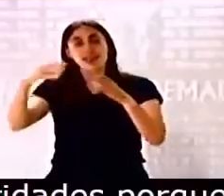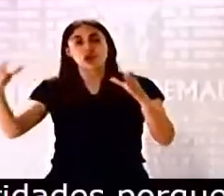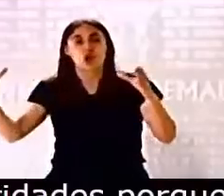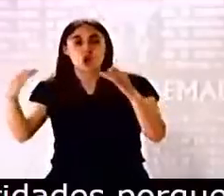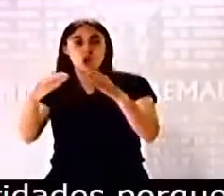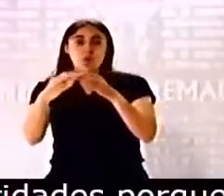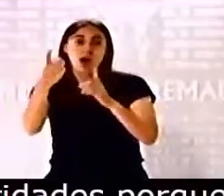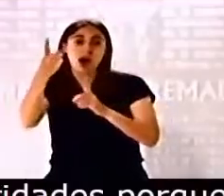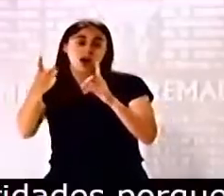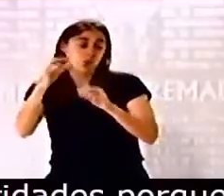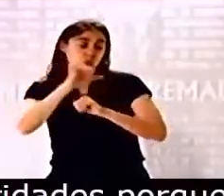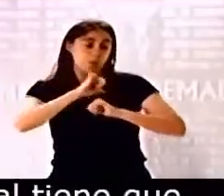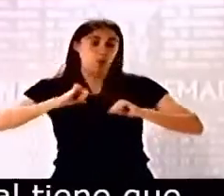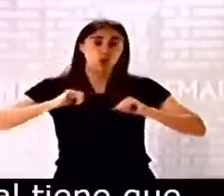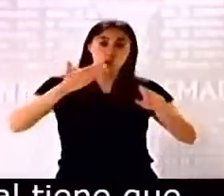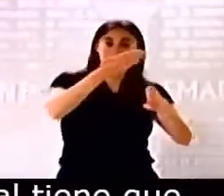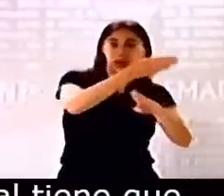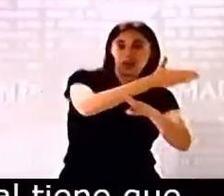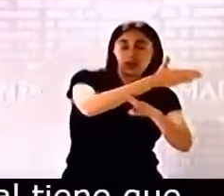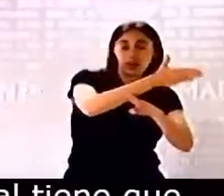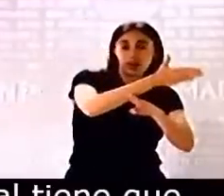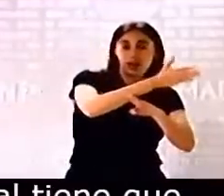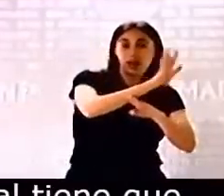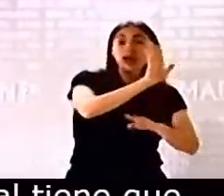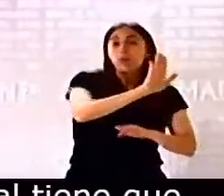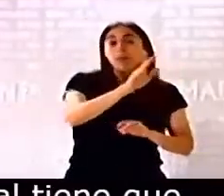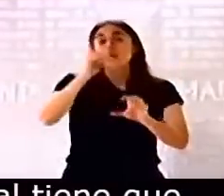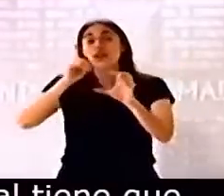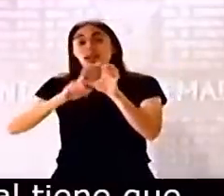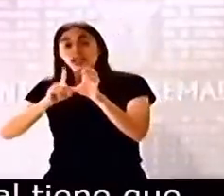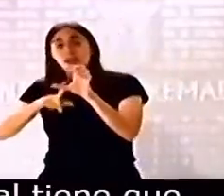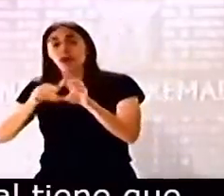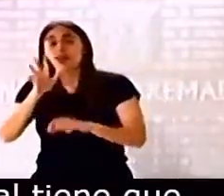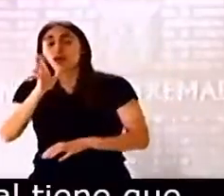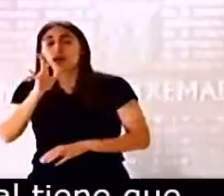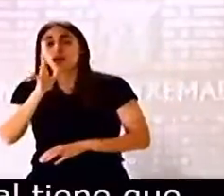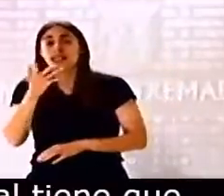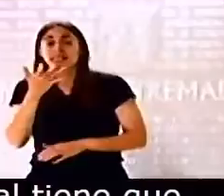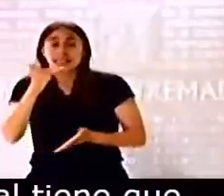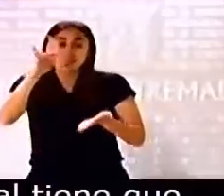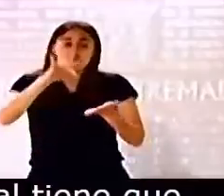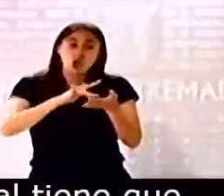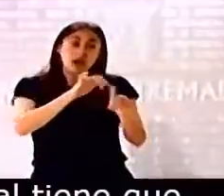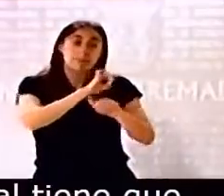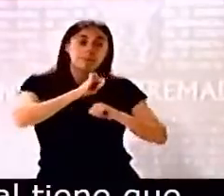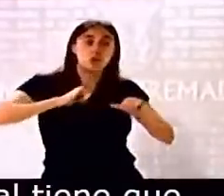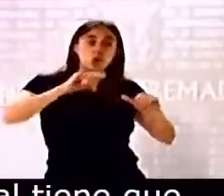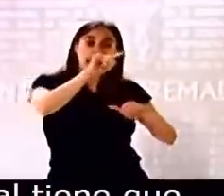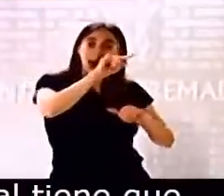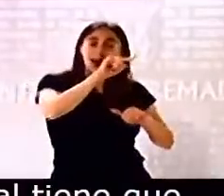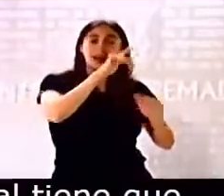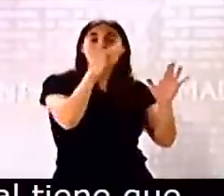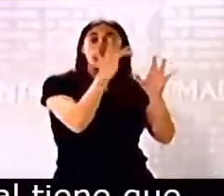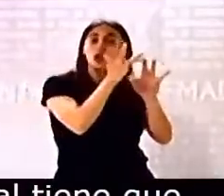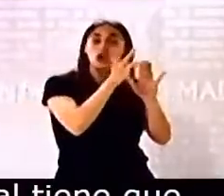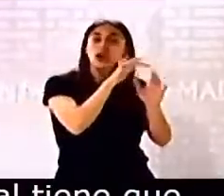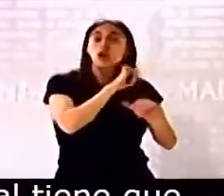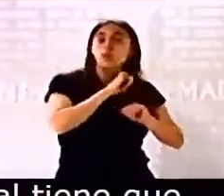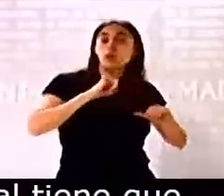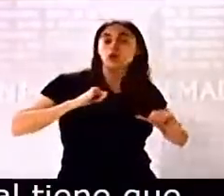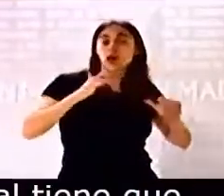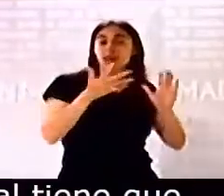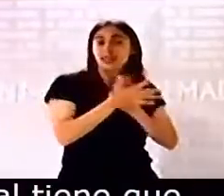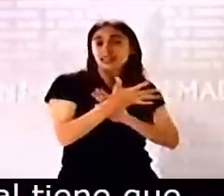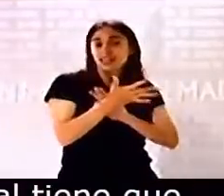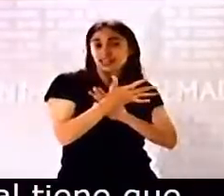a Portugal. Pero aunque estén en Extremadura ahora, si han ido a Portugal y han tenido contacto en Portugal, es que hay que hacer rastreo en